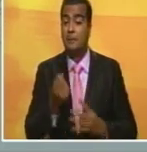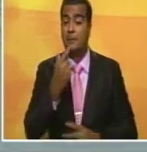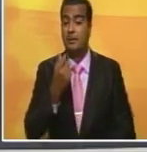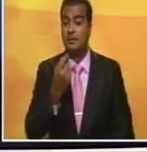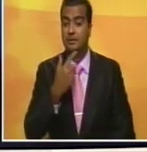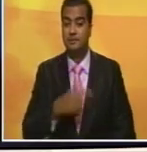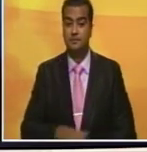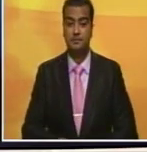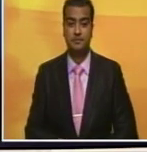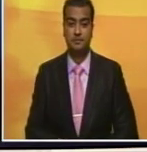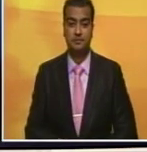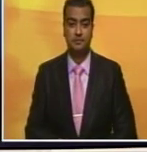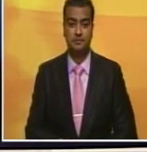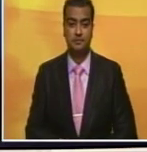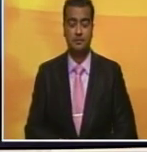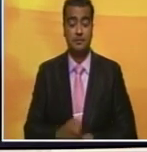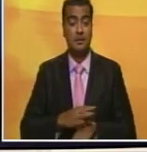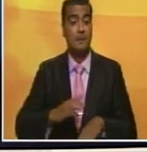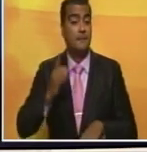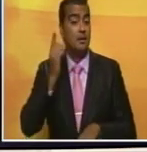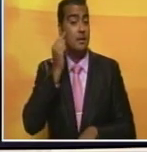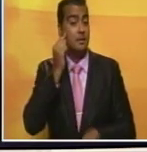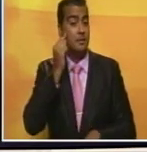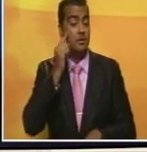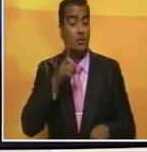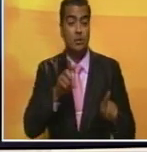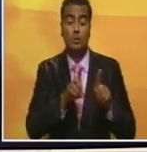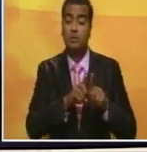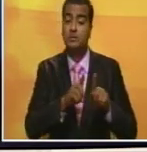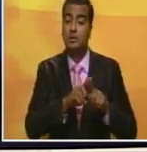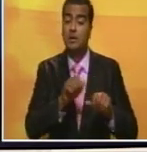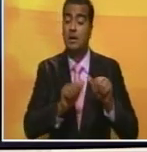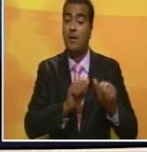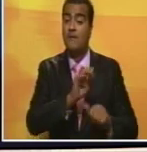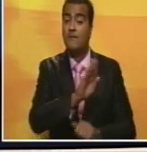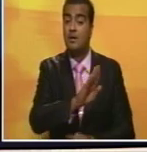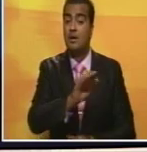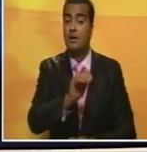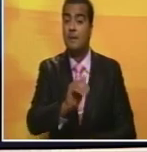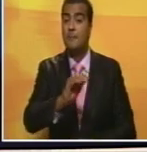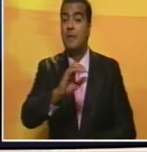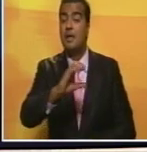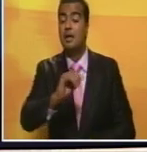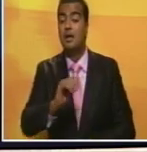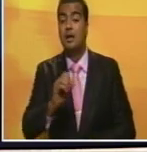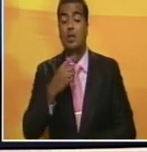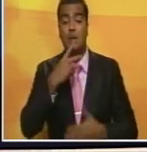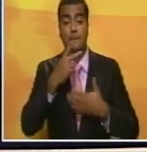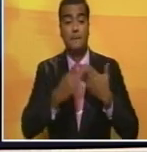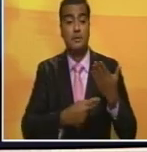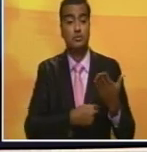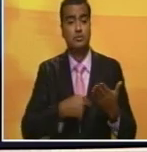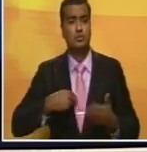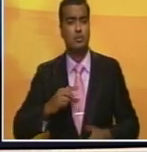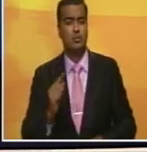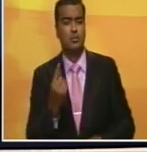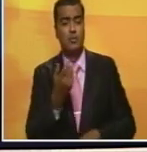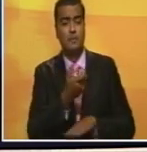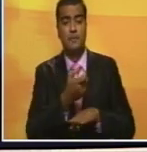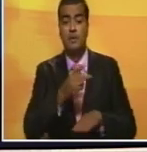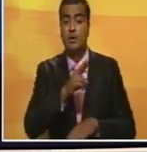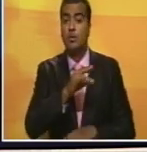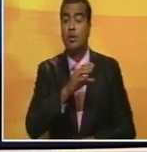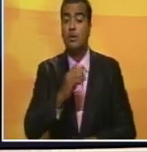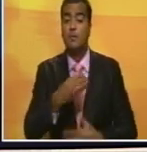médicos. La ministra para la Mujer e Igualdad de Género, Blanca Ecaut, dio inicio al plan Somos Uno en el estado Guárico